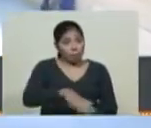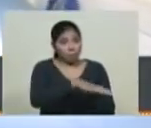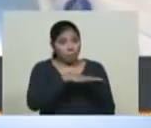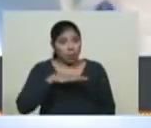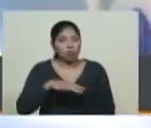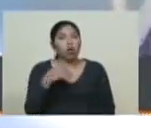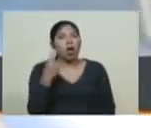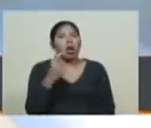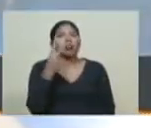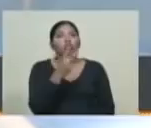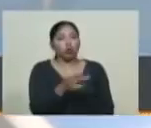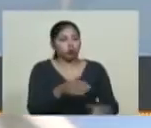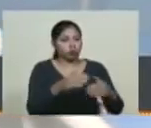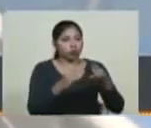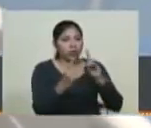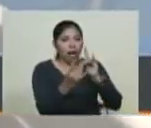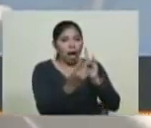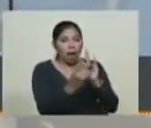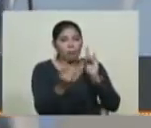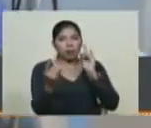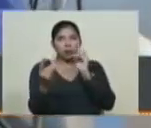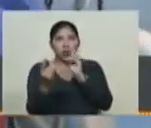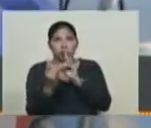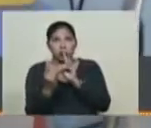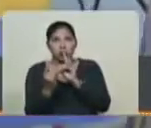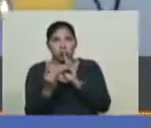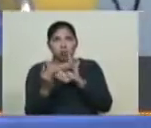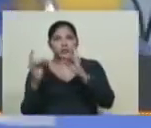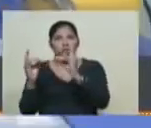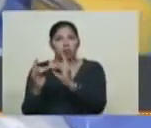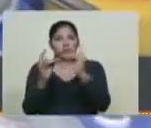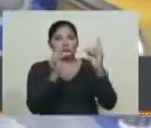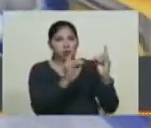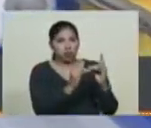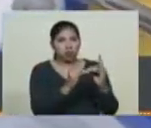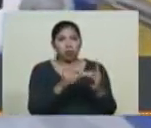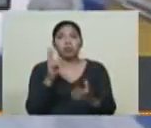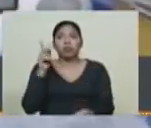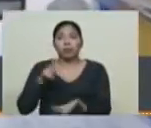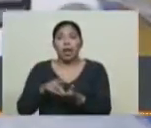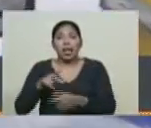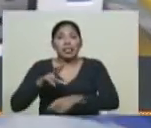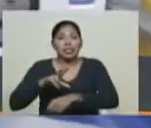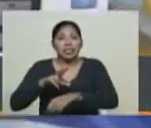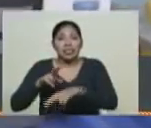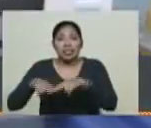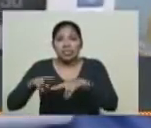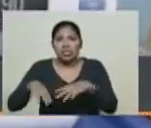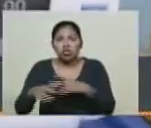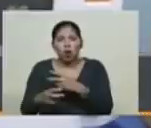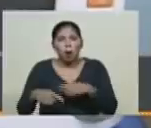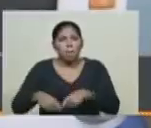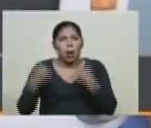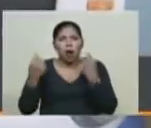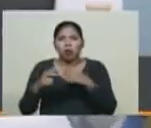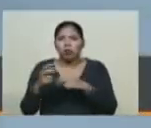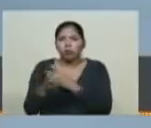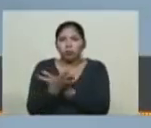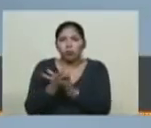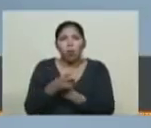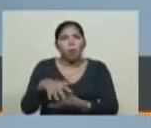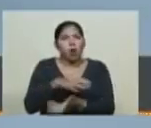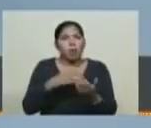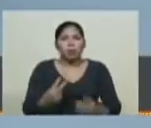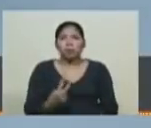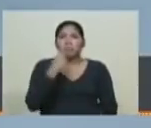dos camas que nos llegan niños con traumatismo craneoencefálico, fracturas, problemas